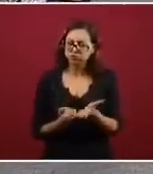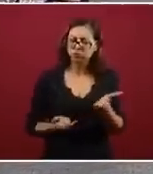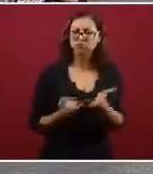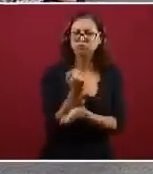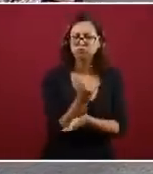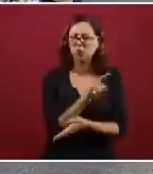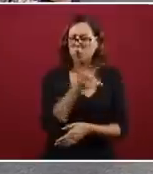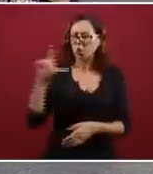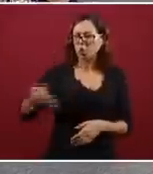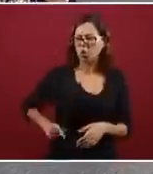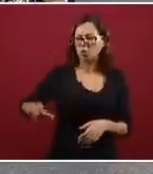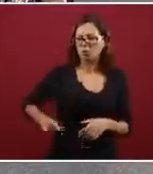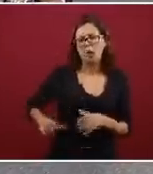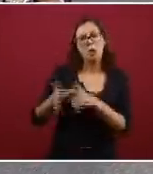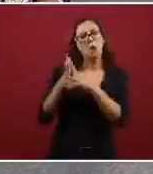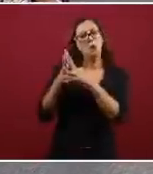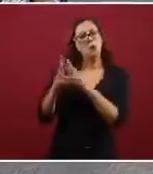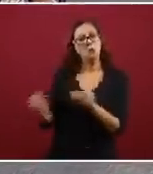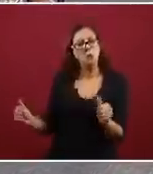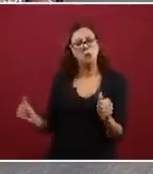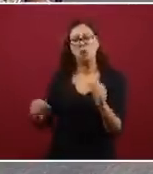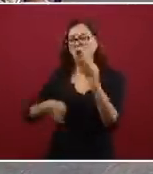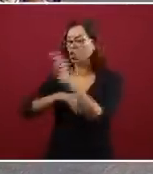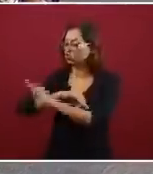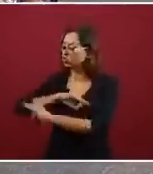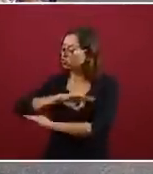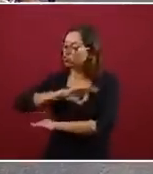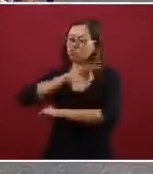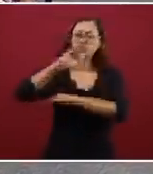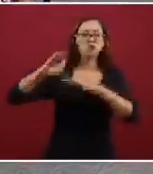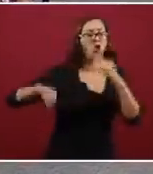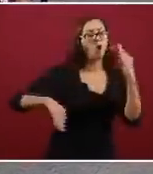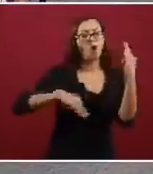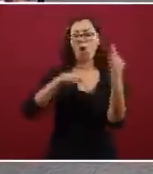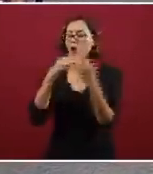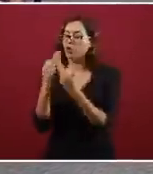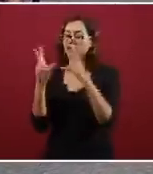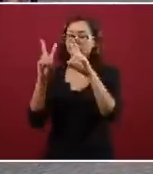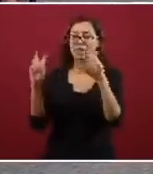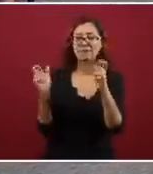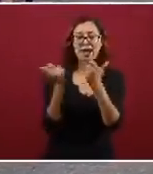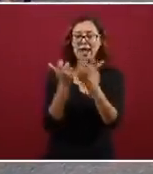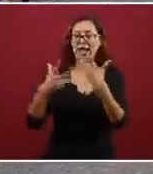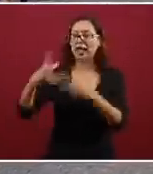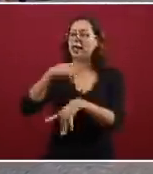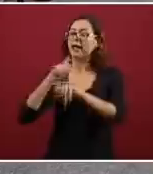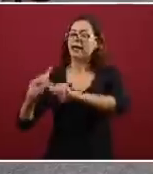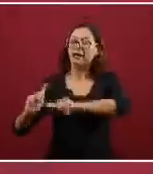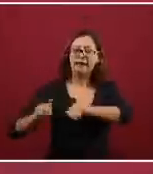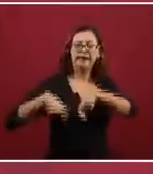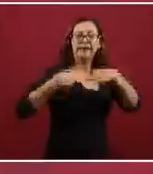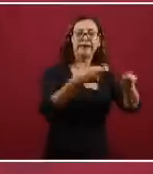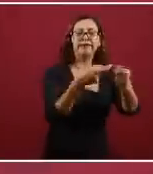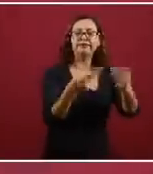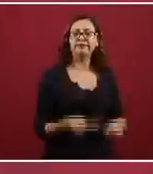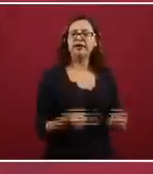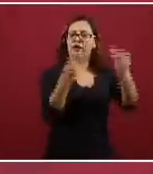Estado y dejar todo lo relacionado con la economía al mercado?